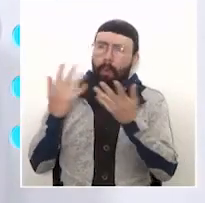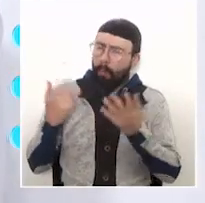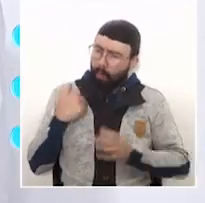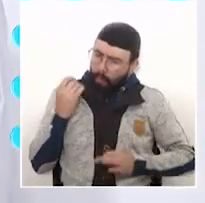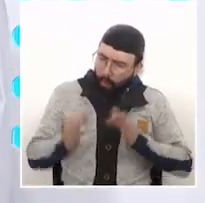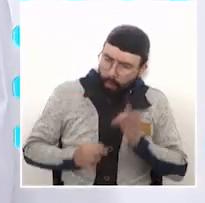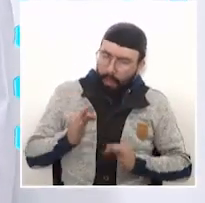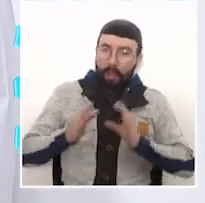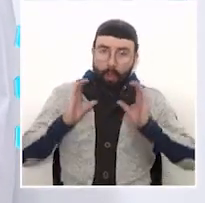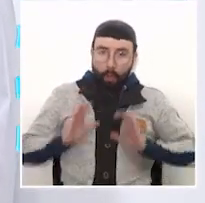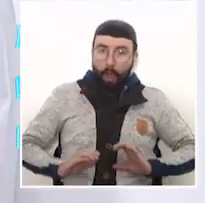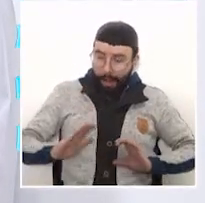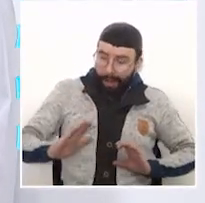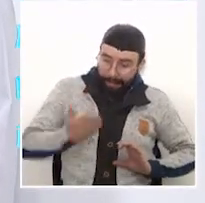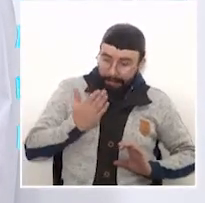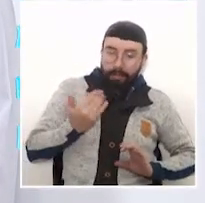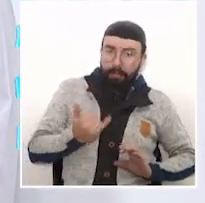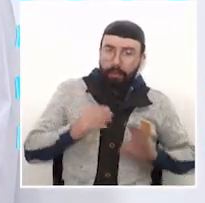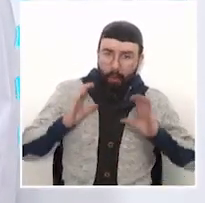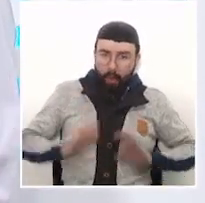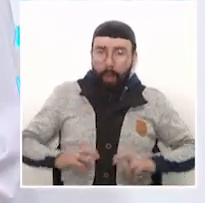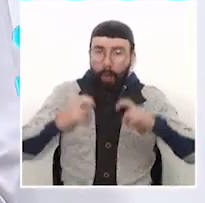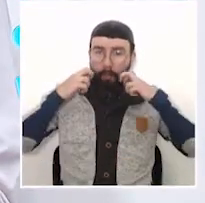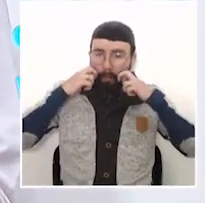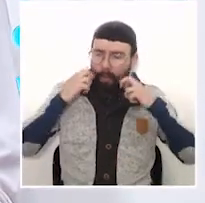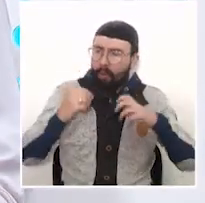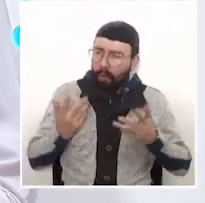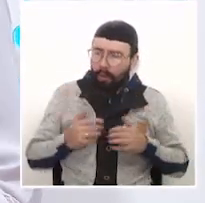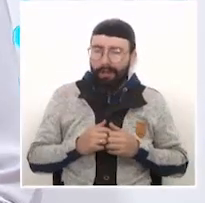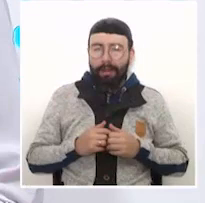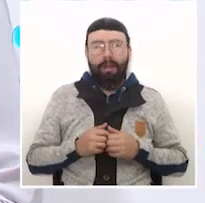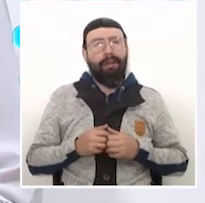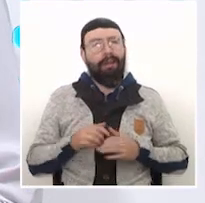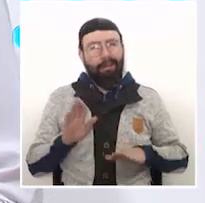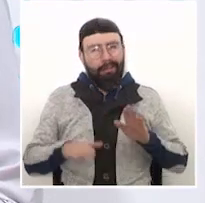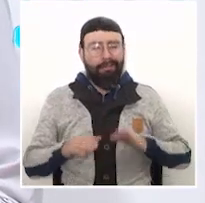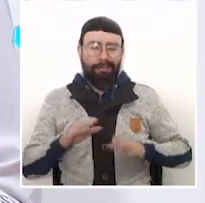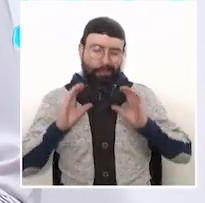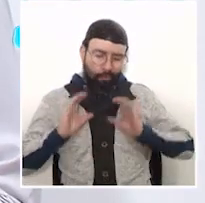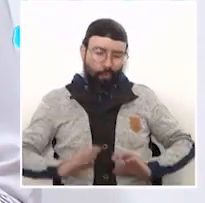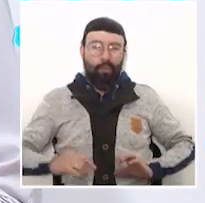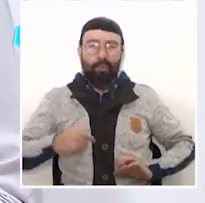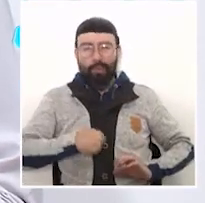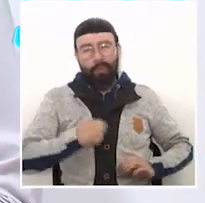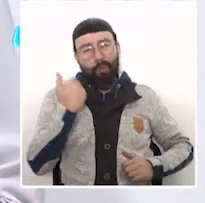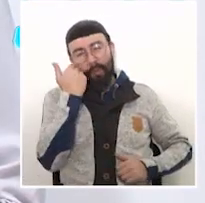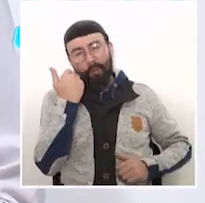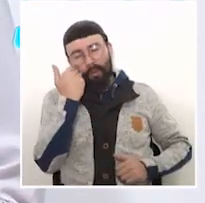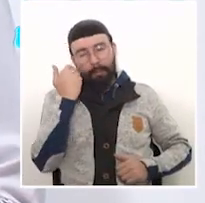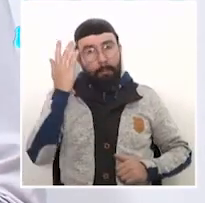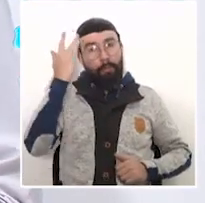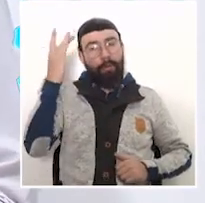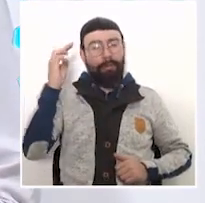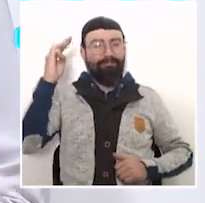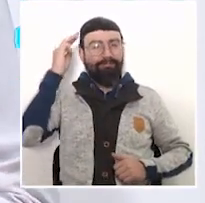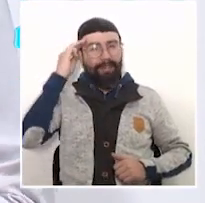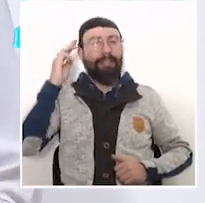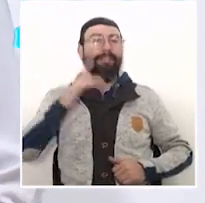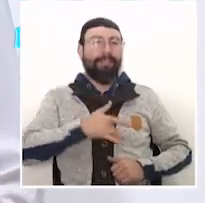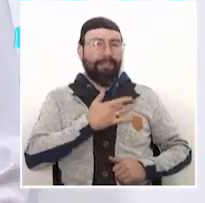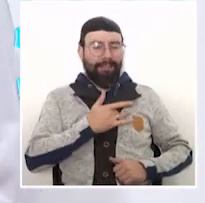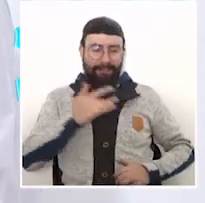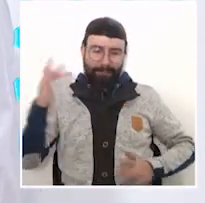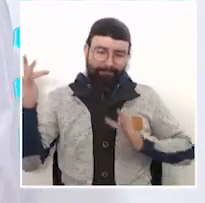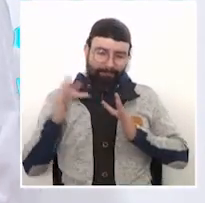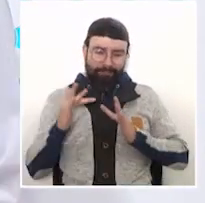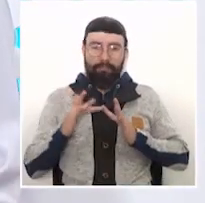nuestro cuerpo físico, que indiscutiblemente muchas veces manifiesta lo que nuestra mente está sintiendo, desde la